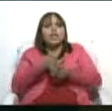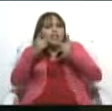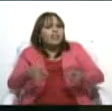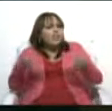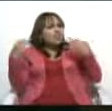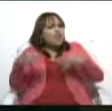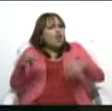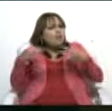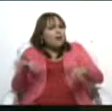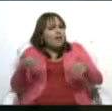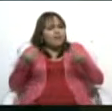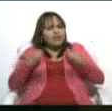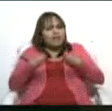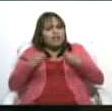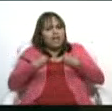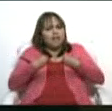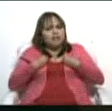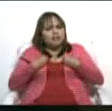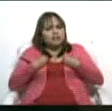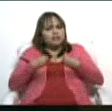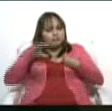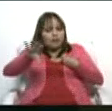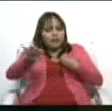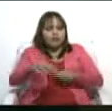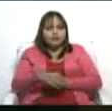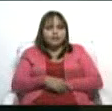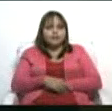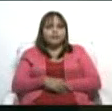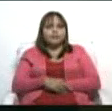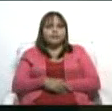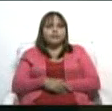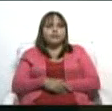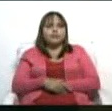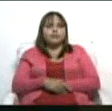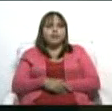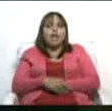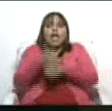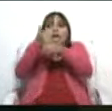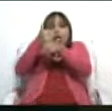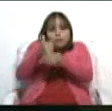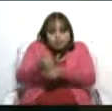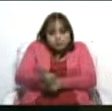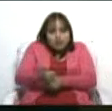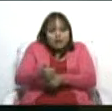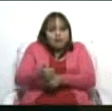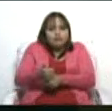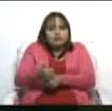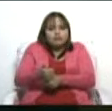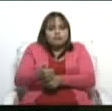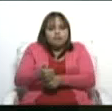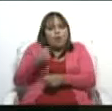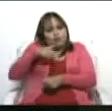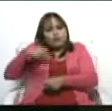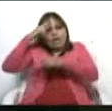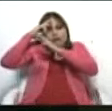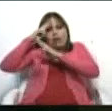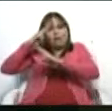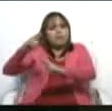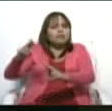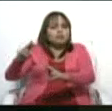normal en la vida republicana. Nosotros esperamos que, así como somos respetuosos